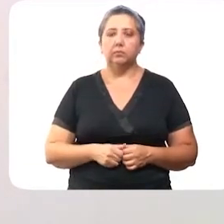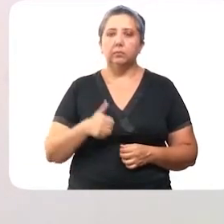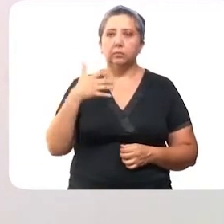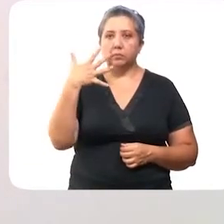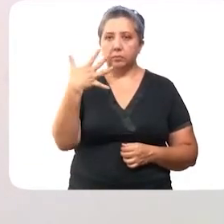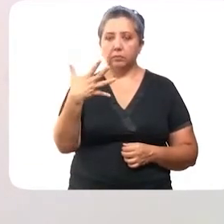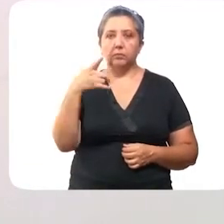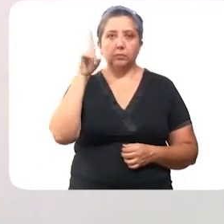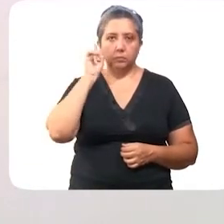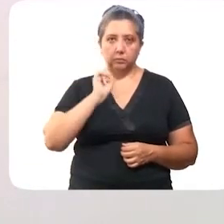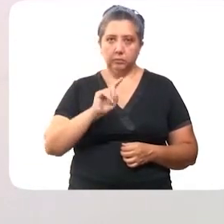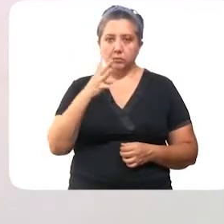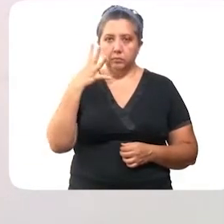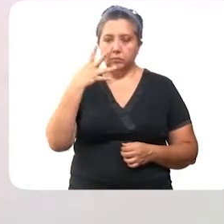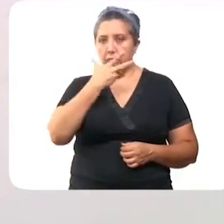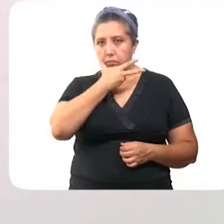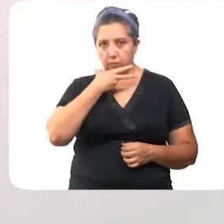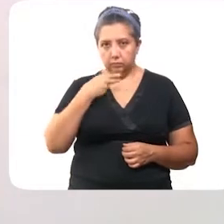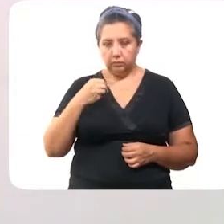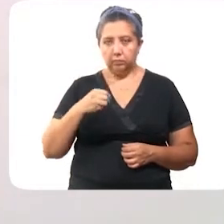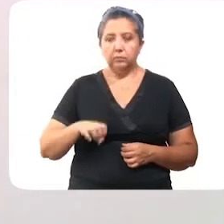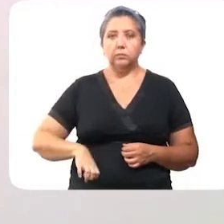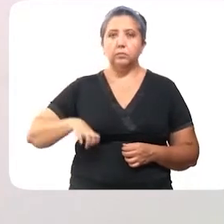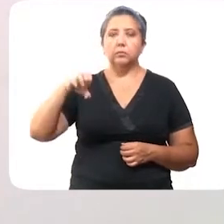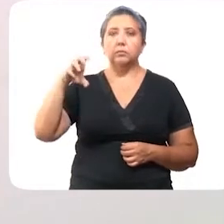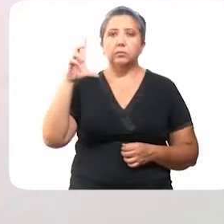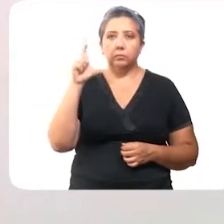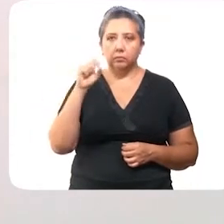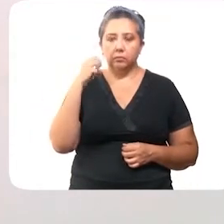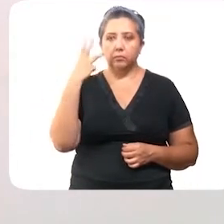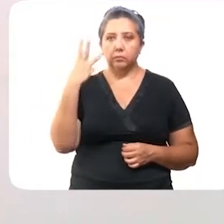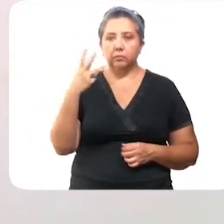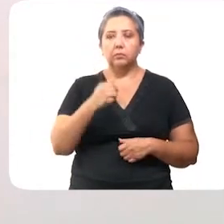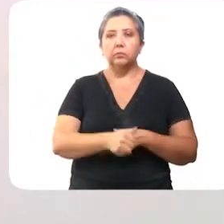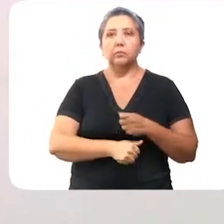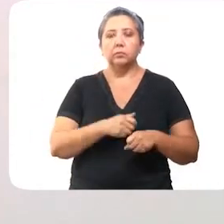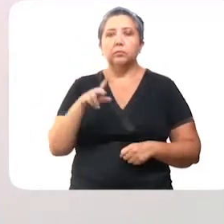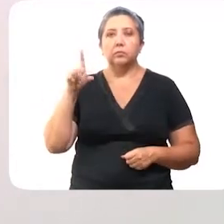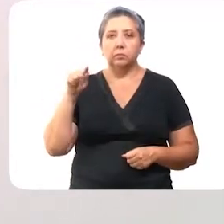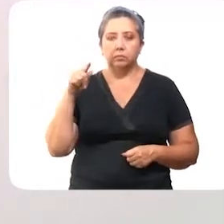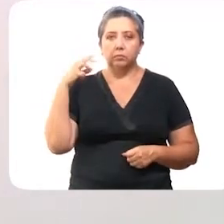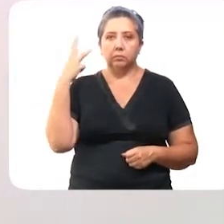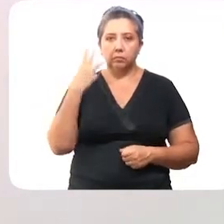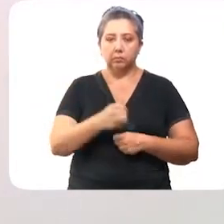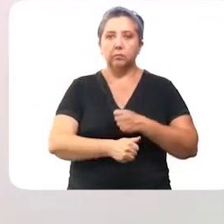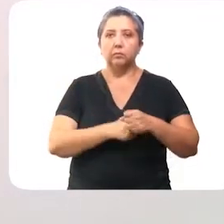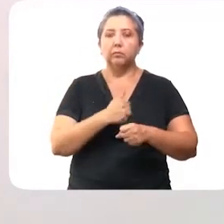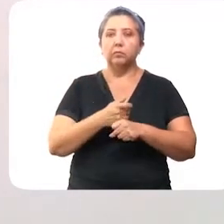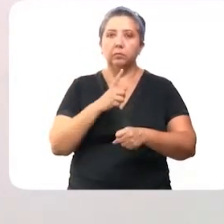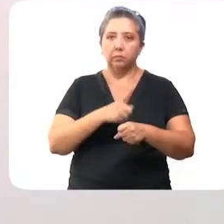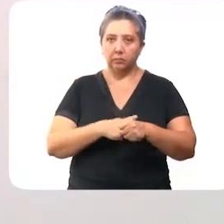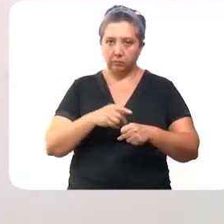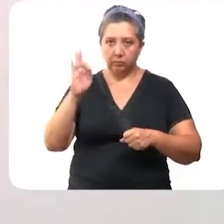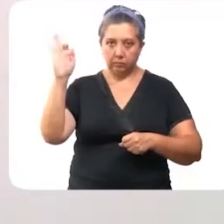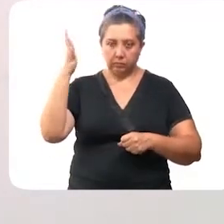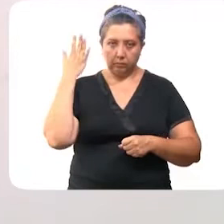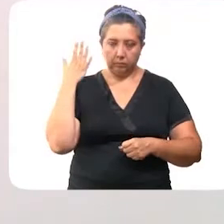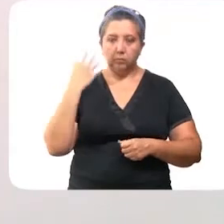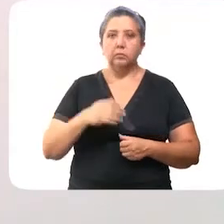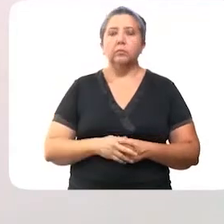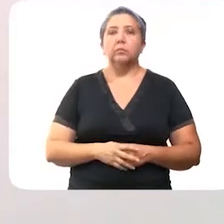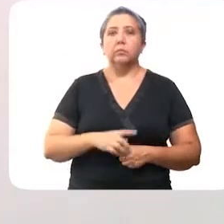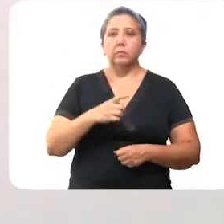Son 5 mujeres y 4 hombres, de un rango de edad de 23 años a 73 años. Sus principales enfermedades